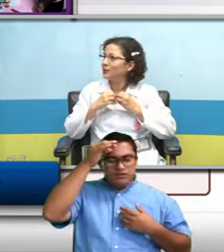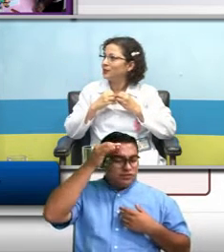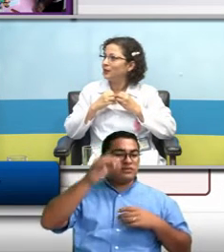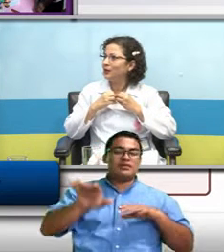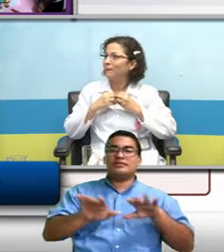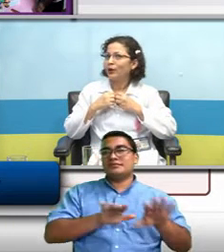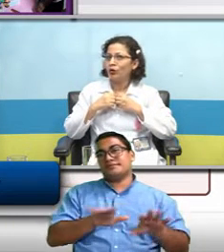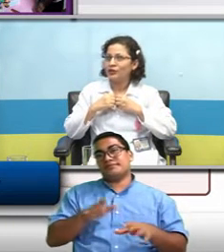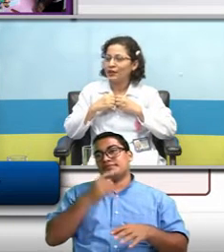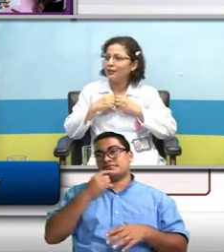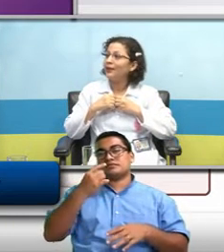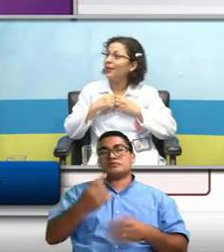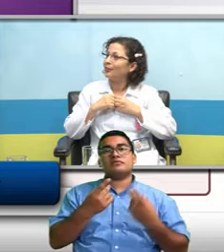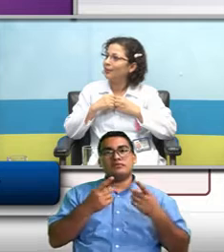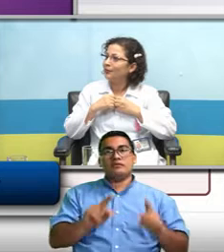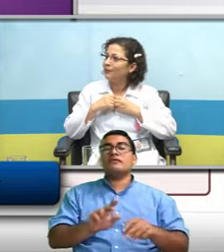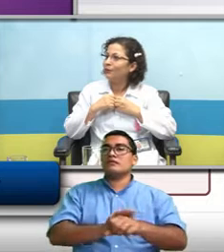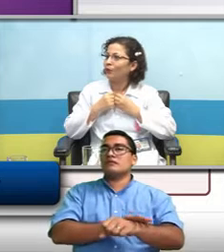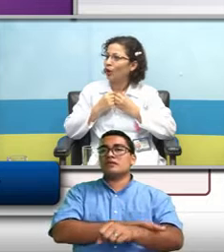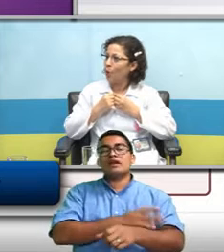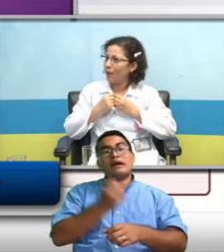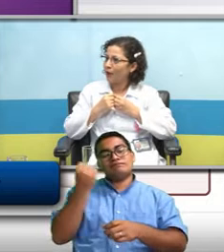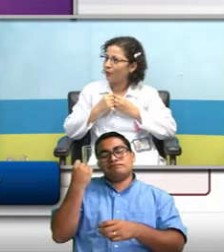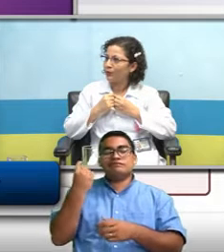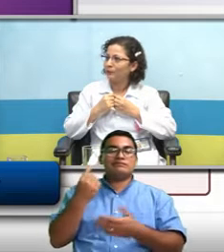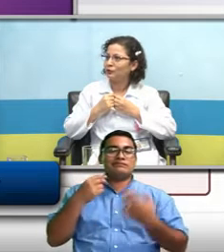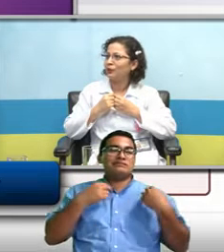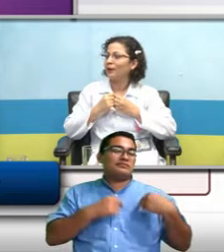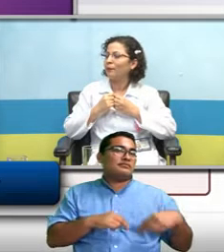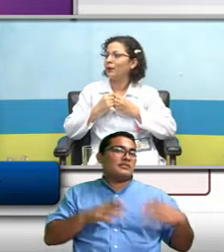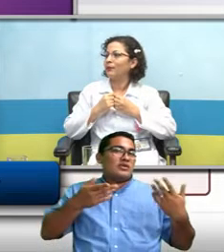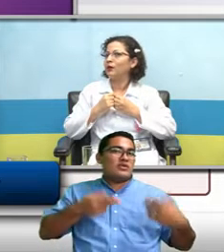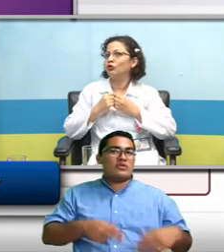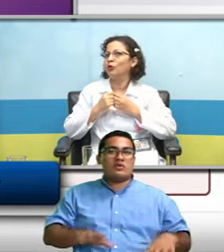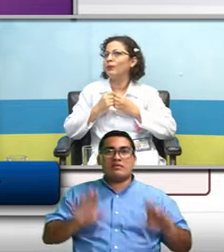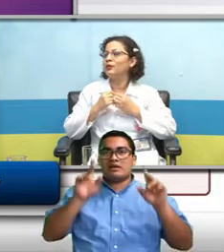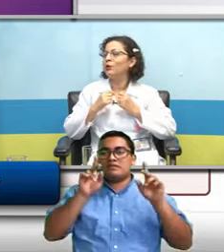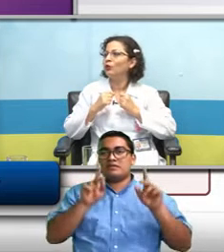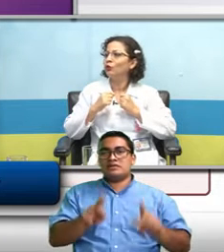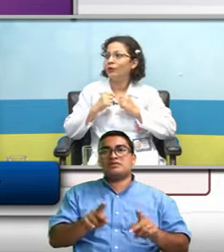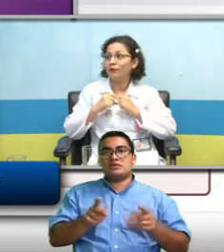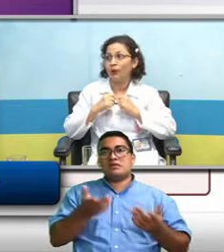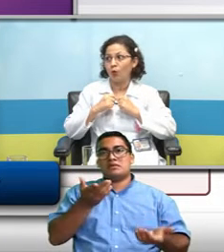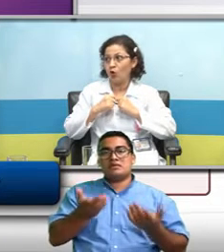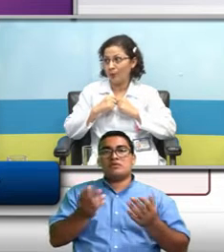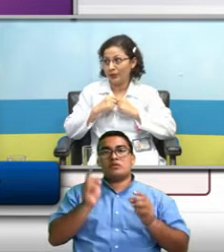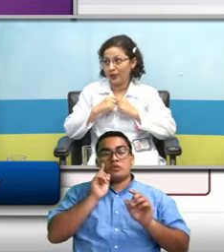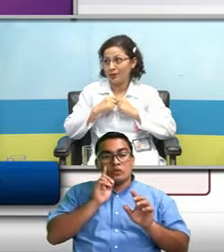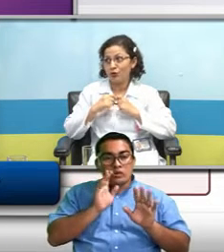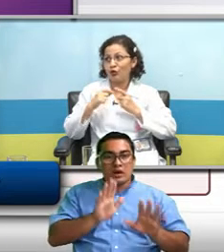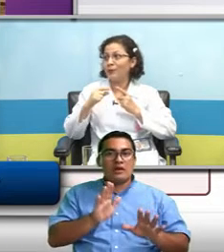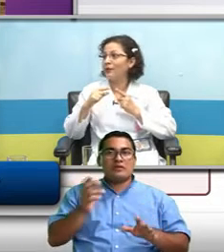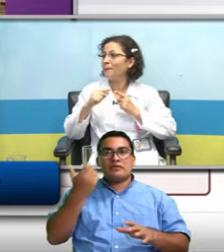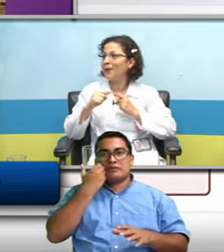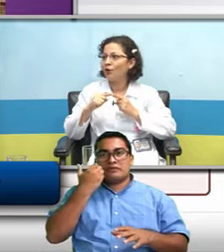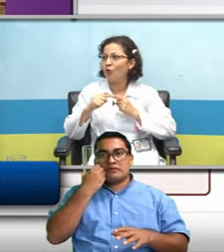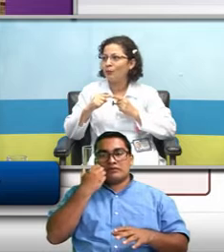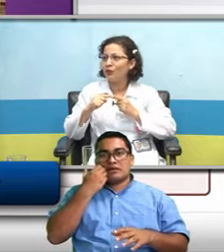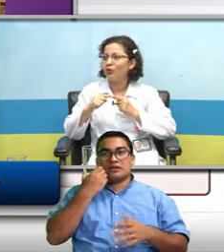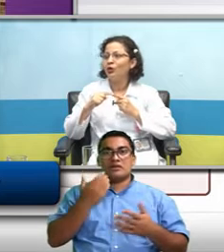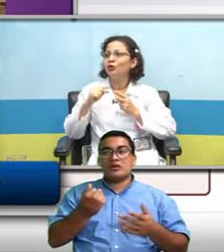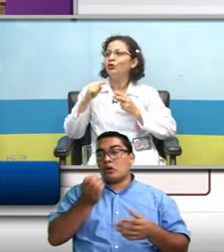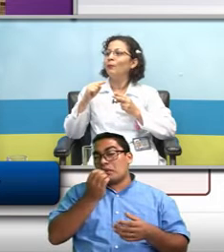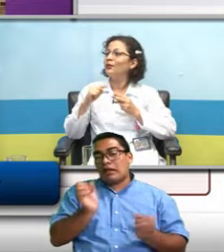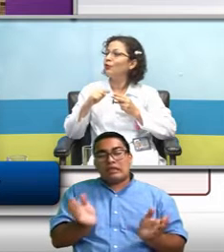puede decir, pero lo siente y es entendible porque es humano. Una persona que puede pasar 2 meses cuidando a un enfermo en un hospital, son 2 meses mal